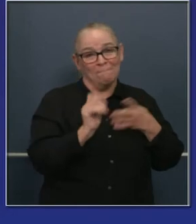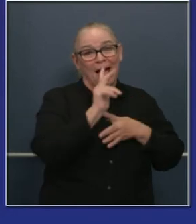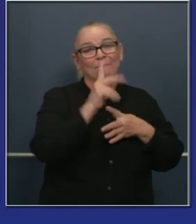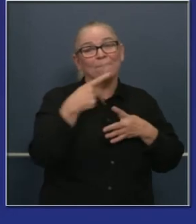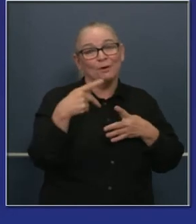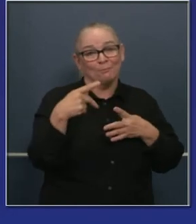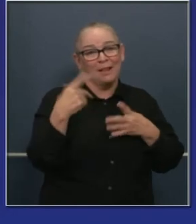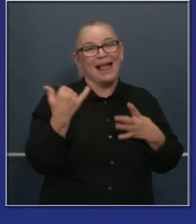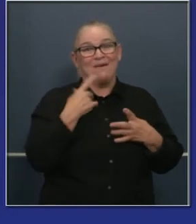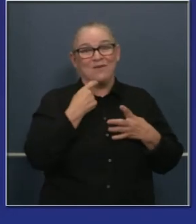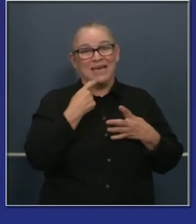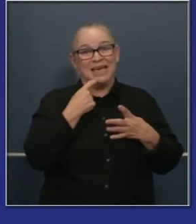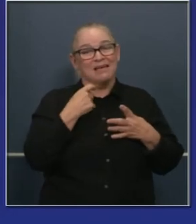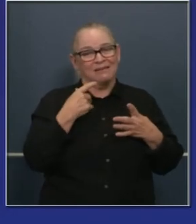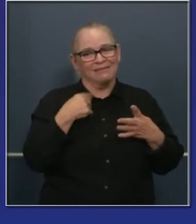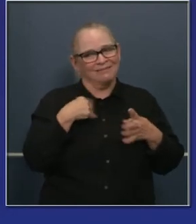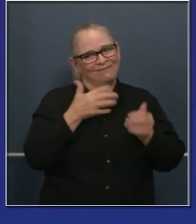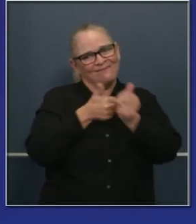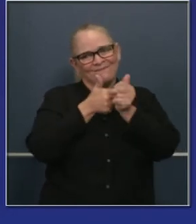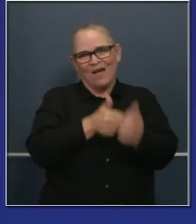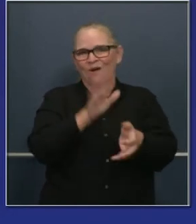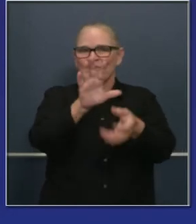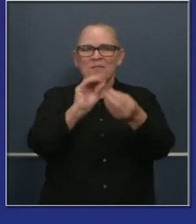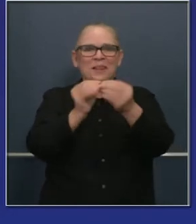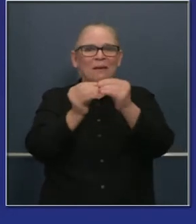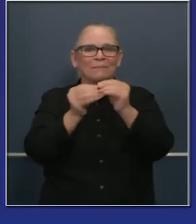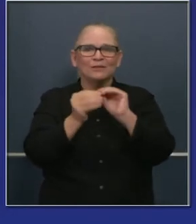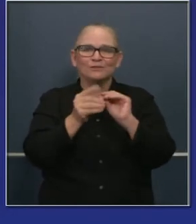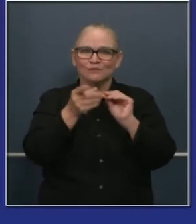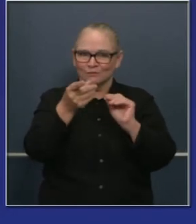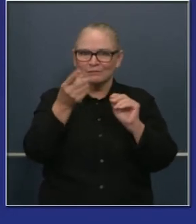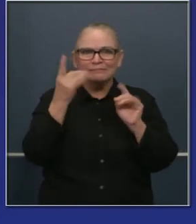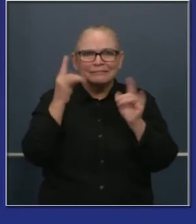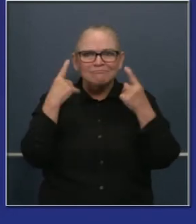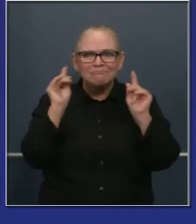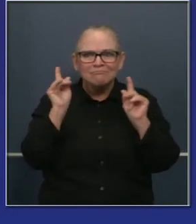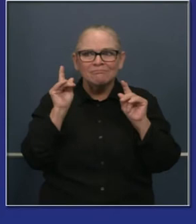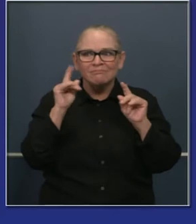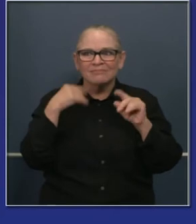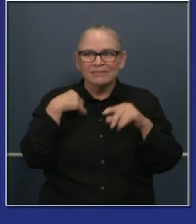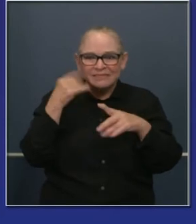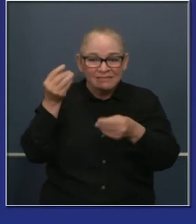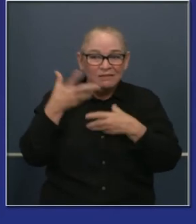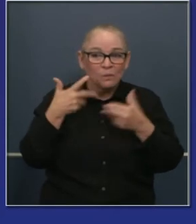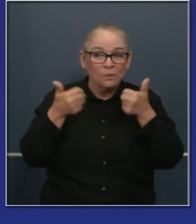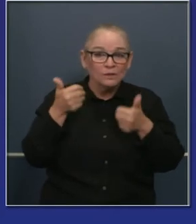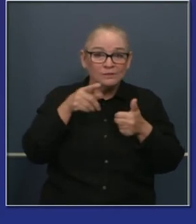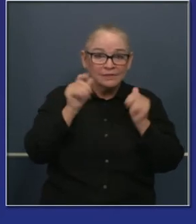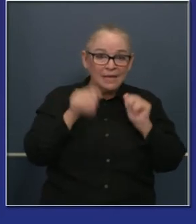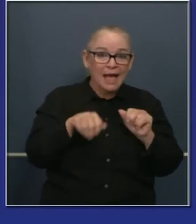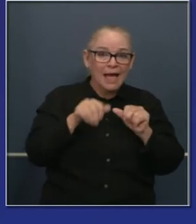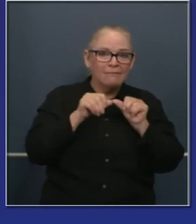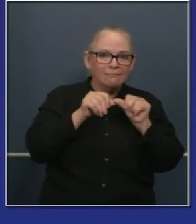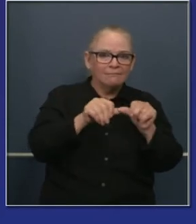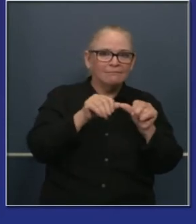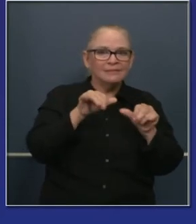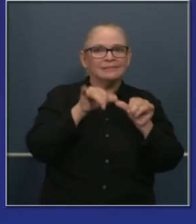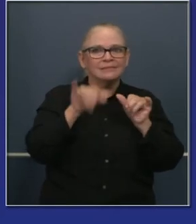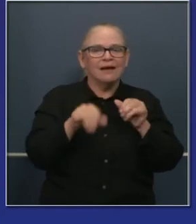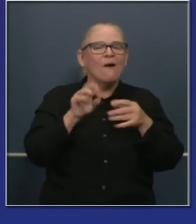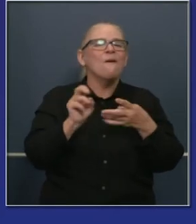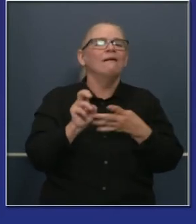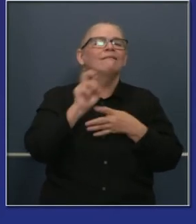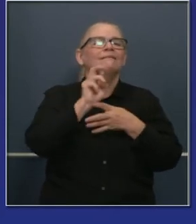estado va a tener que esperar ese cambio anticipamos trabajar arduamente con otros líderes de salud en diferentes condados para